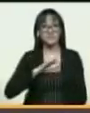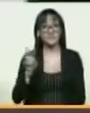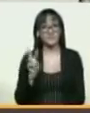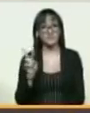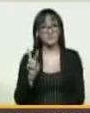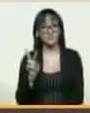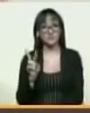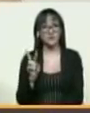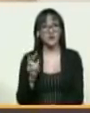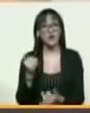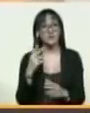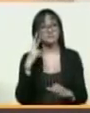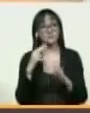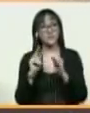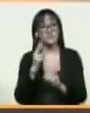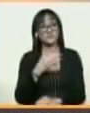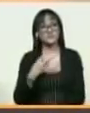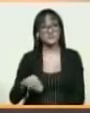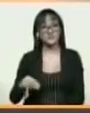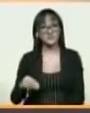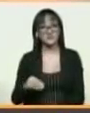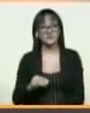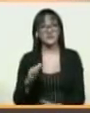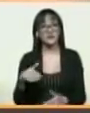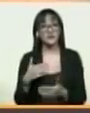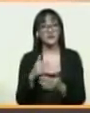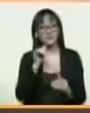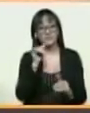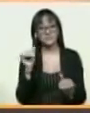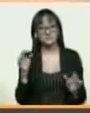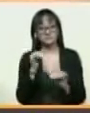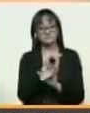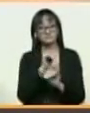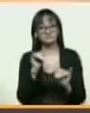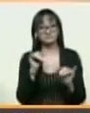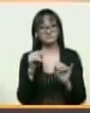entonces la salida del vicepresidente ejecutivo. Esta información, devolvemos el contacto a los estudios. Adelante.